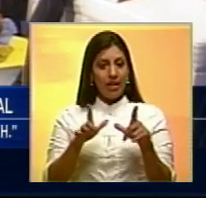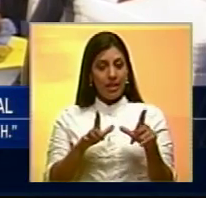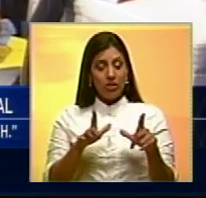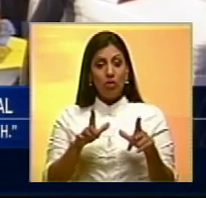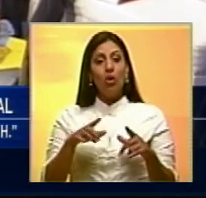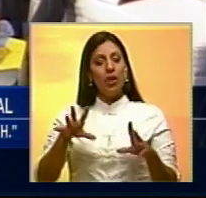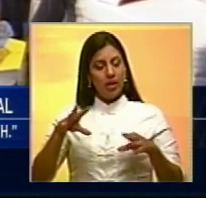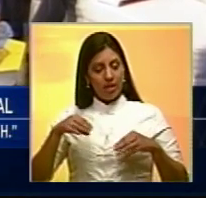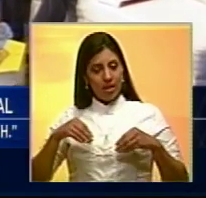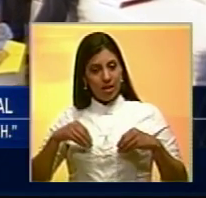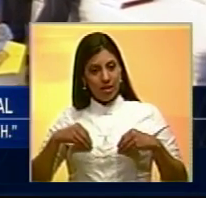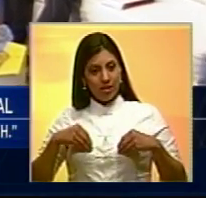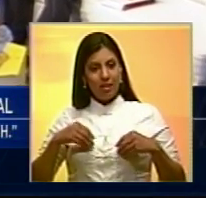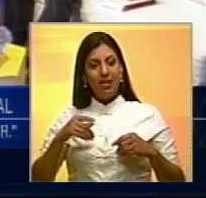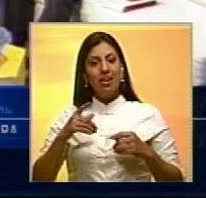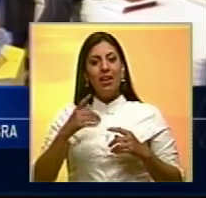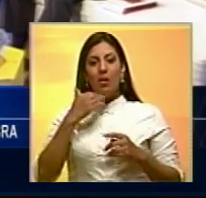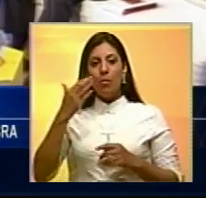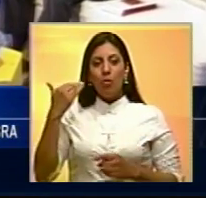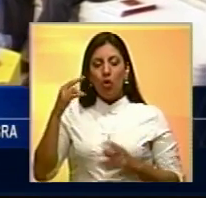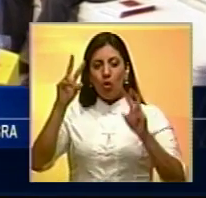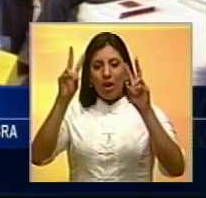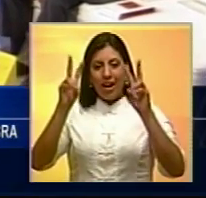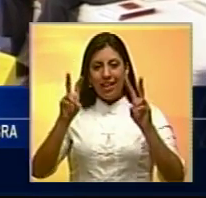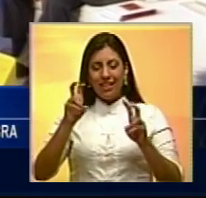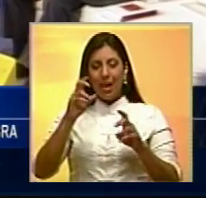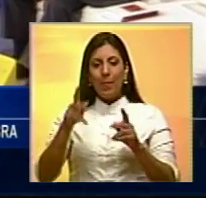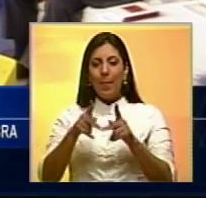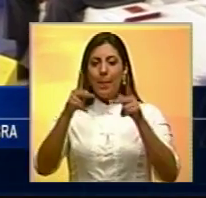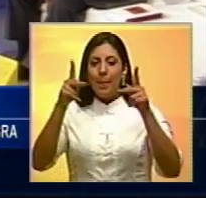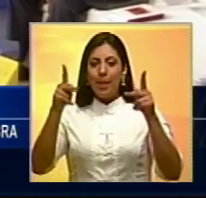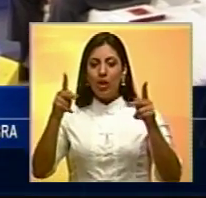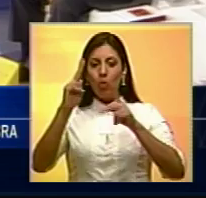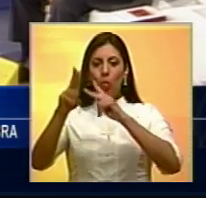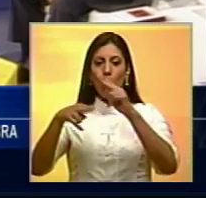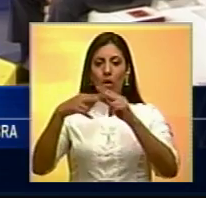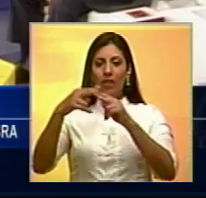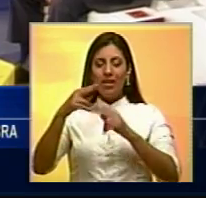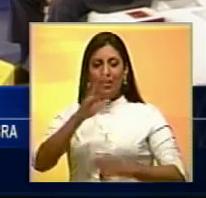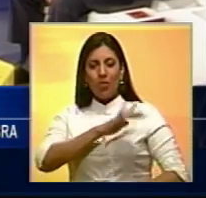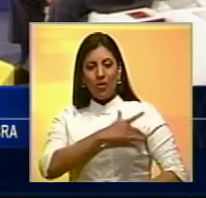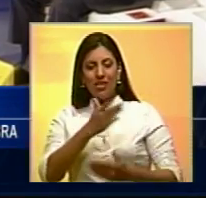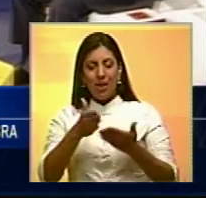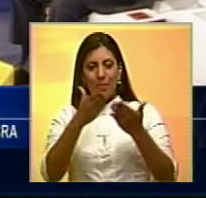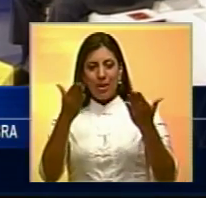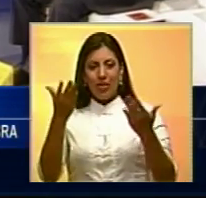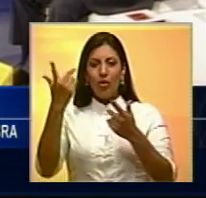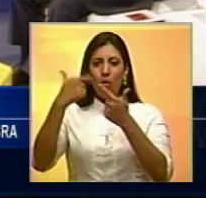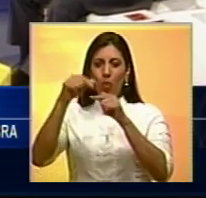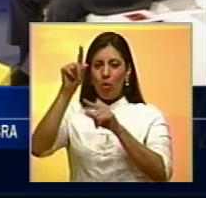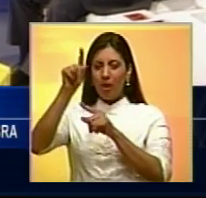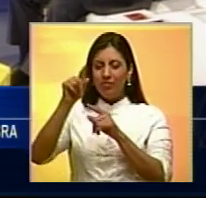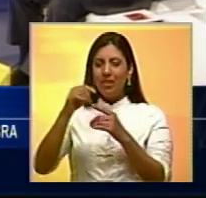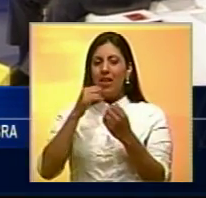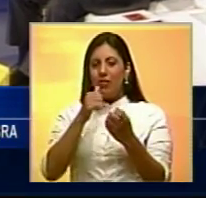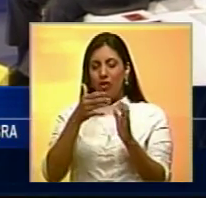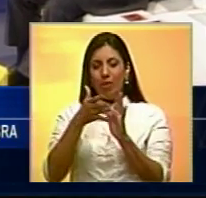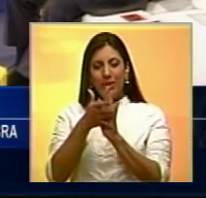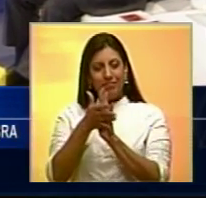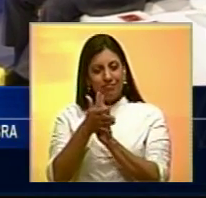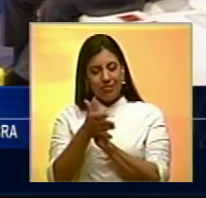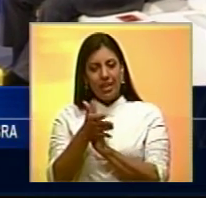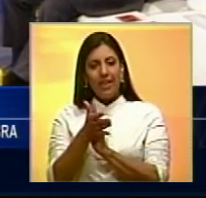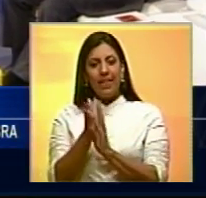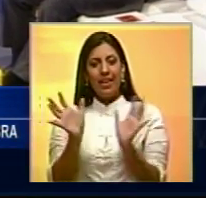y reconocido en el reciente examen periódico universal celebrado el 1 de noviembre en Ginebra, evento en el